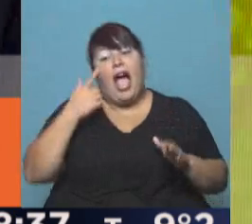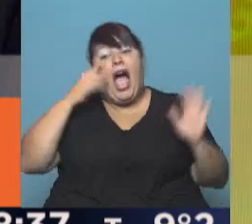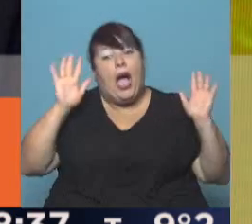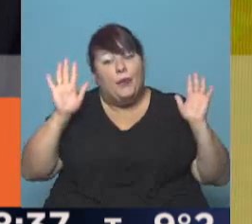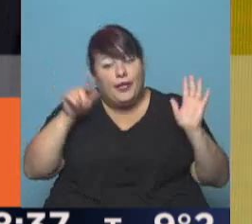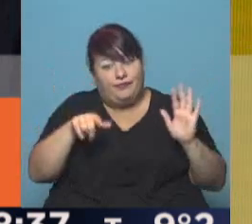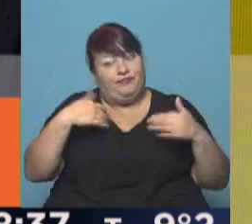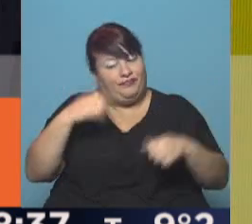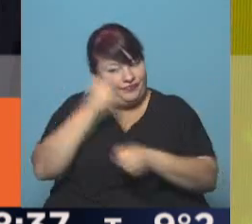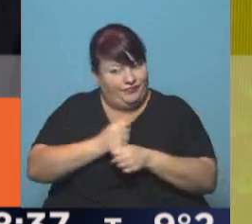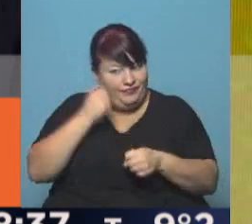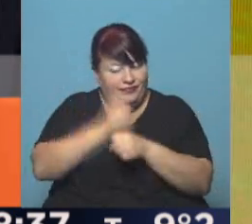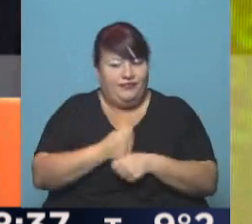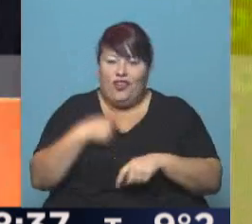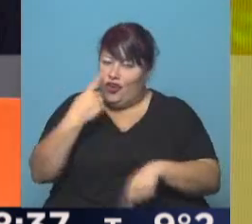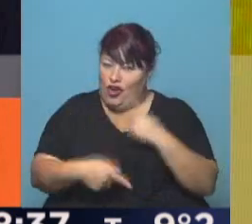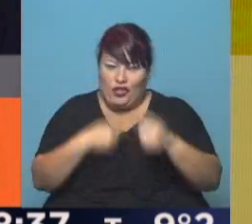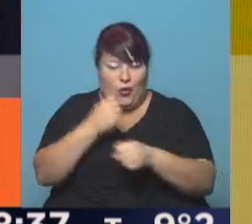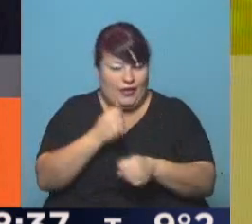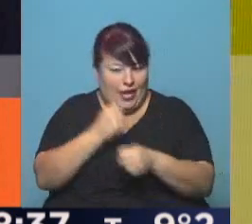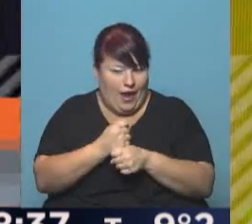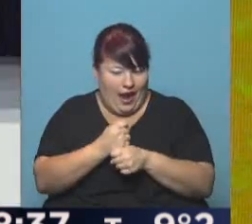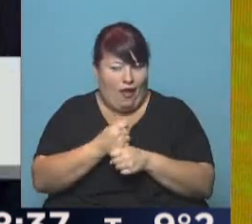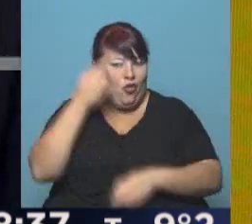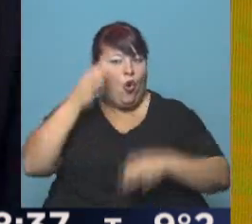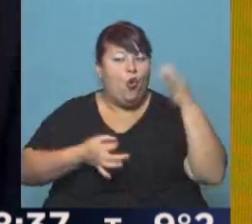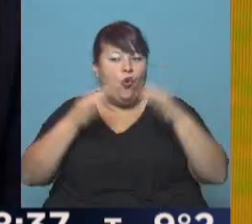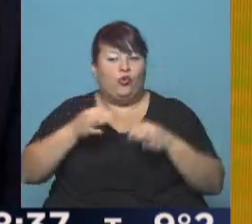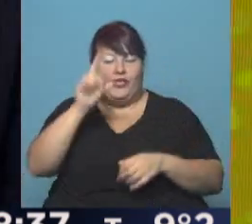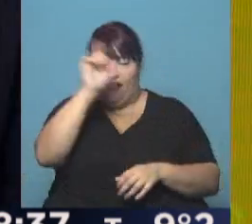ahí, va a tener que trabajar y seguir trabajando la